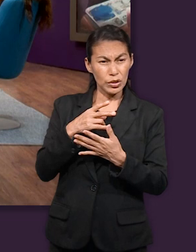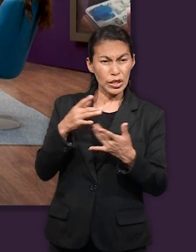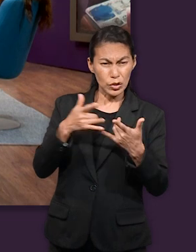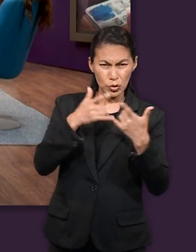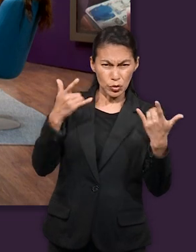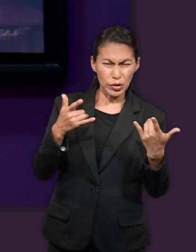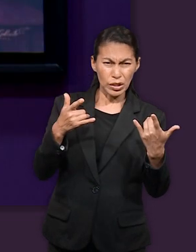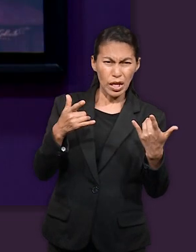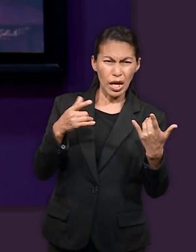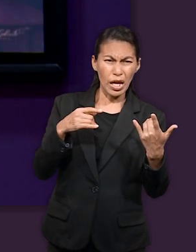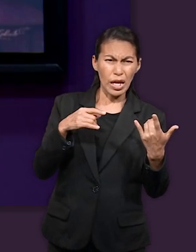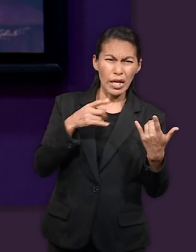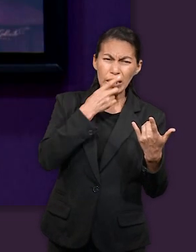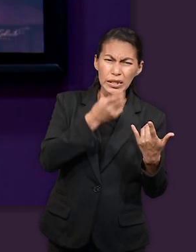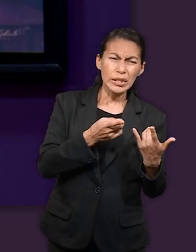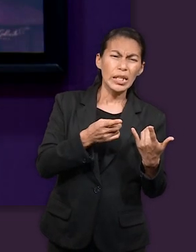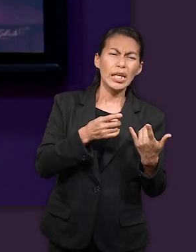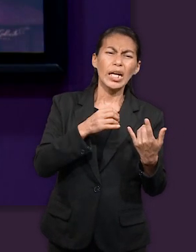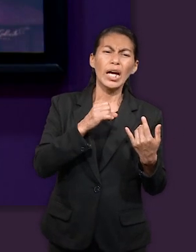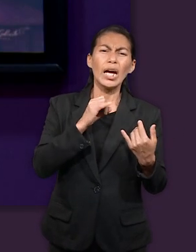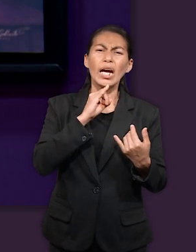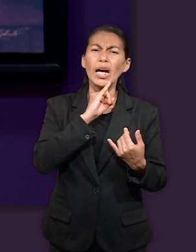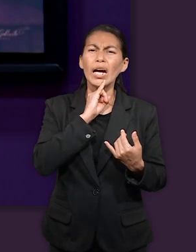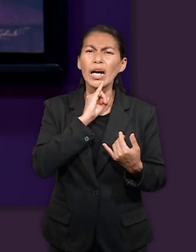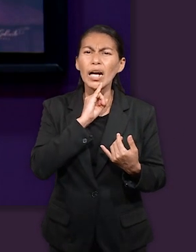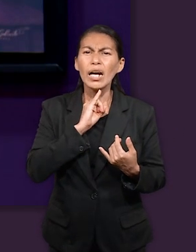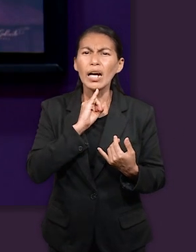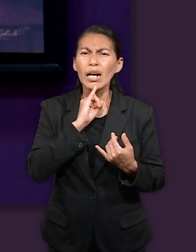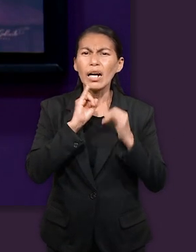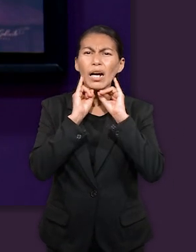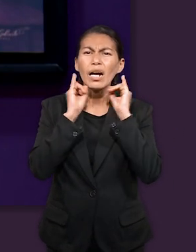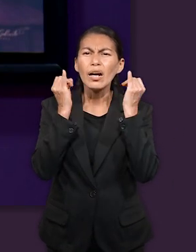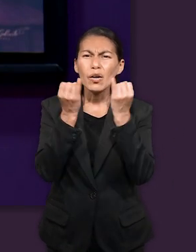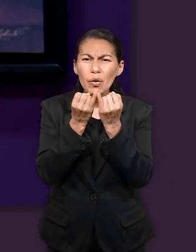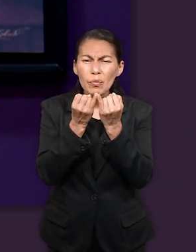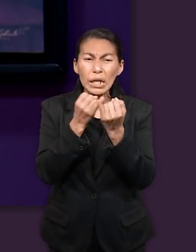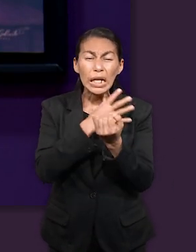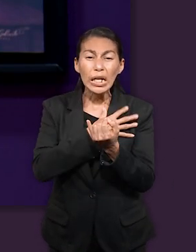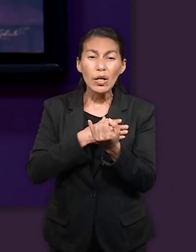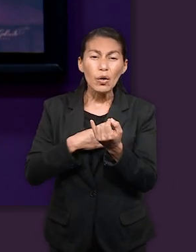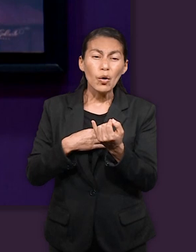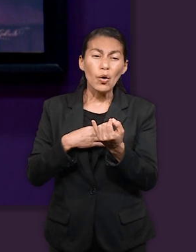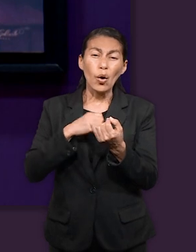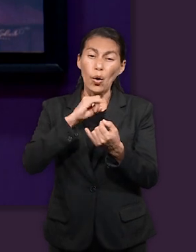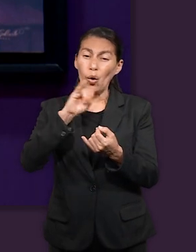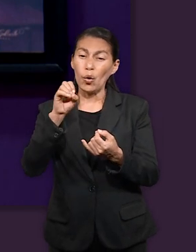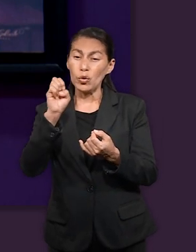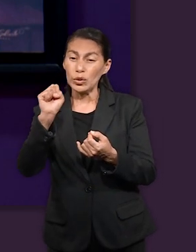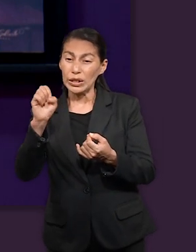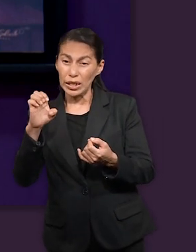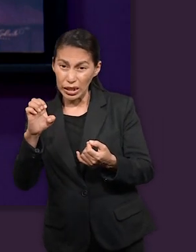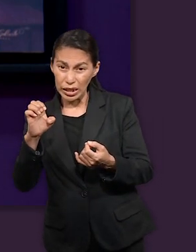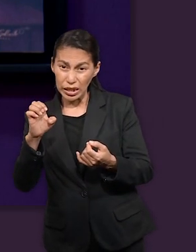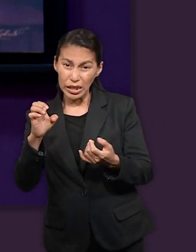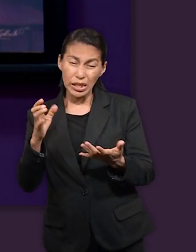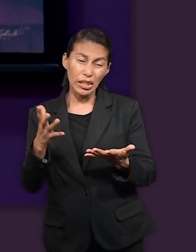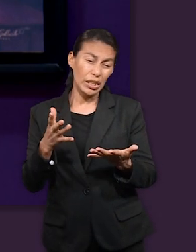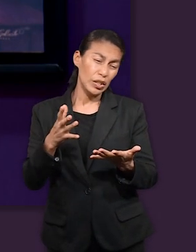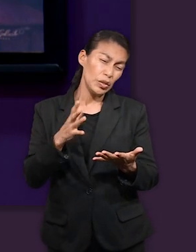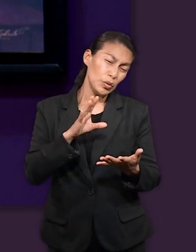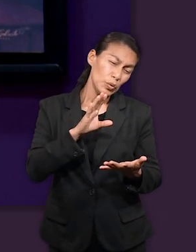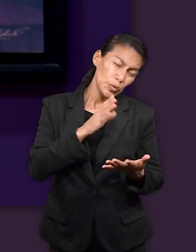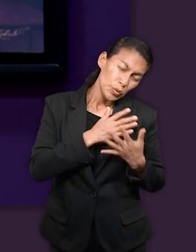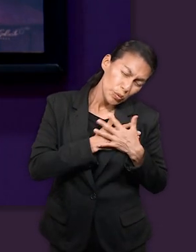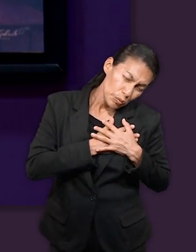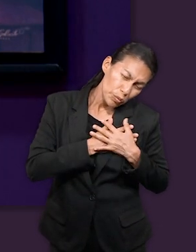al inicio a un hijo consentido el hijo consentido de Jacob pero luego de haber